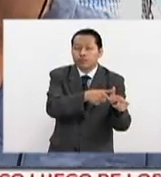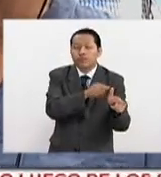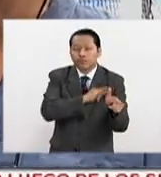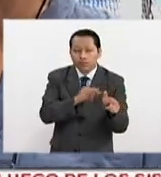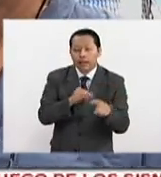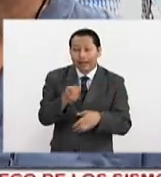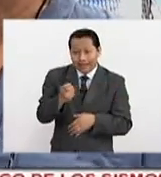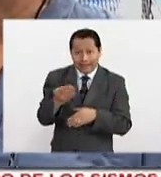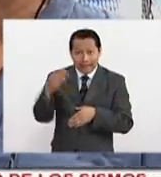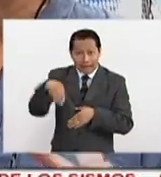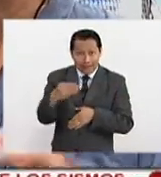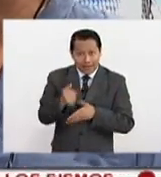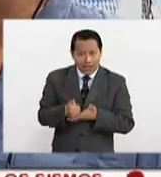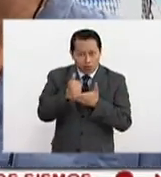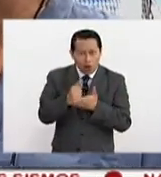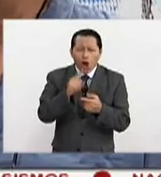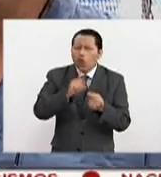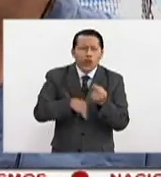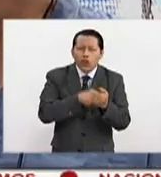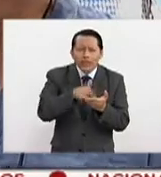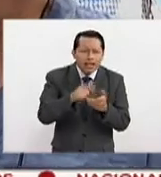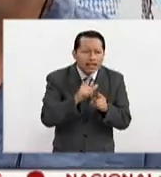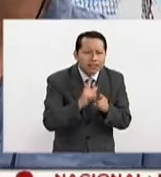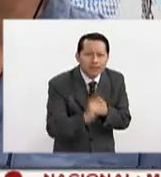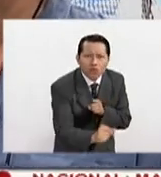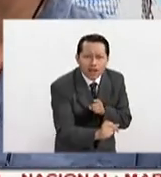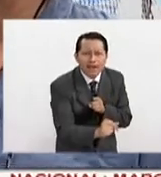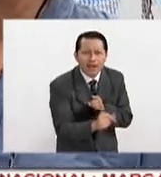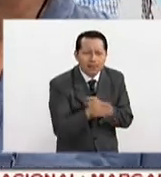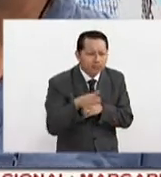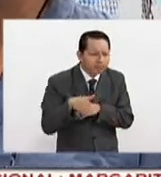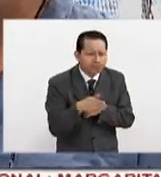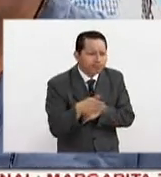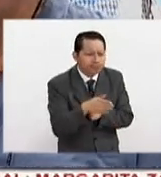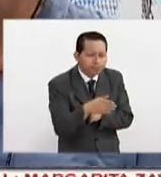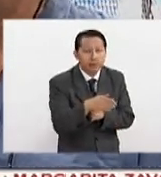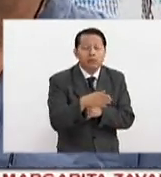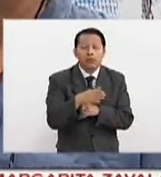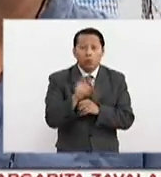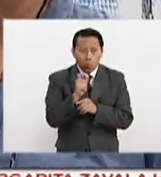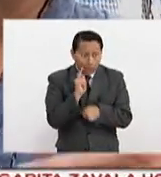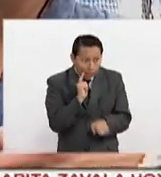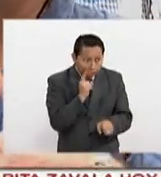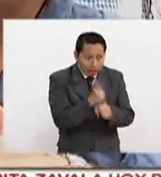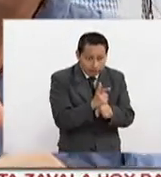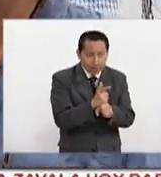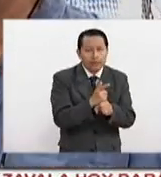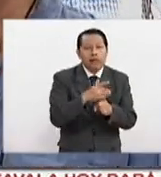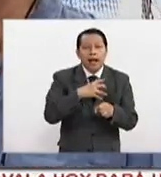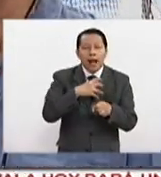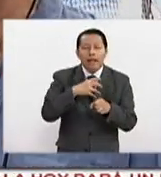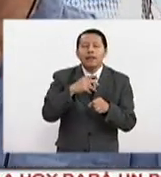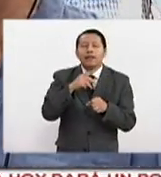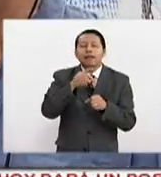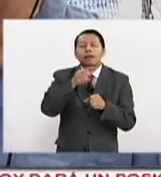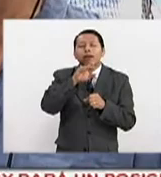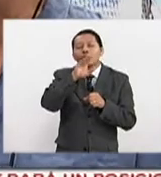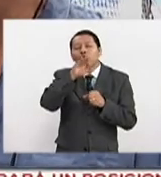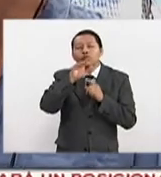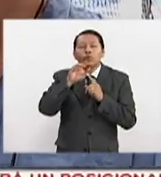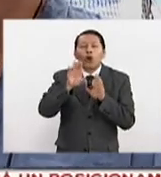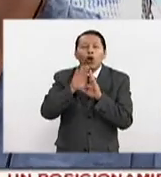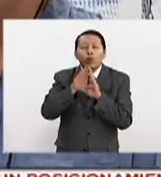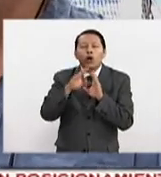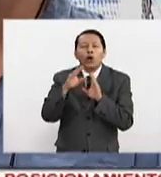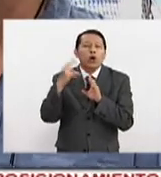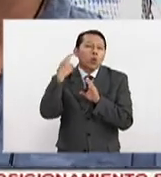vaquitas. Pues una vez que los delfines las ubican, hacen una señal, entran los barcos o las embarcaciones de captura,